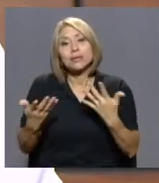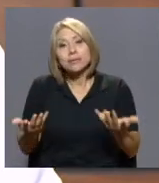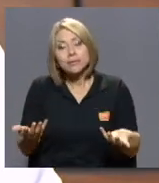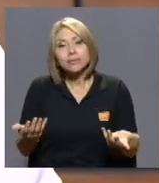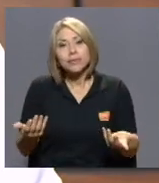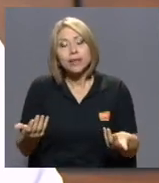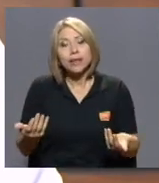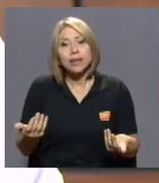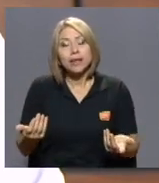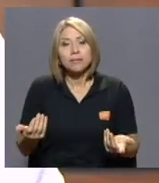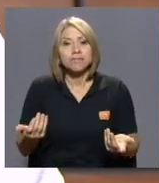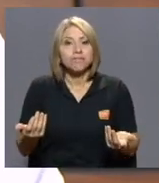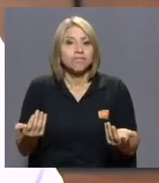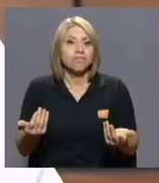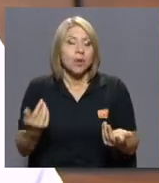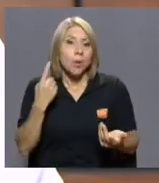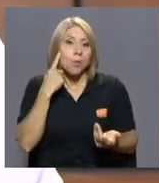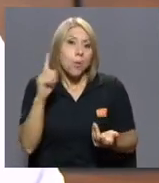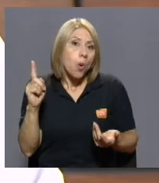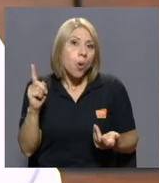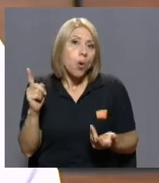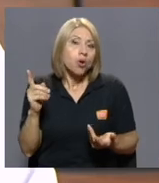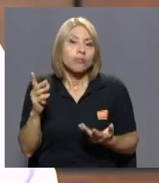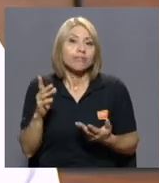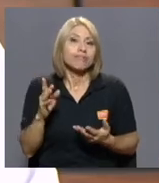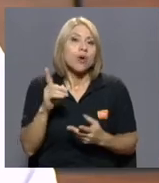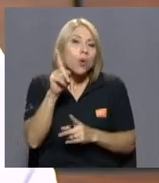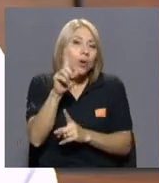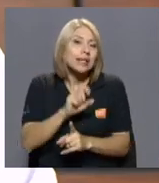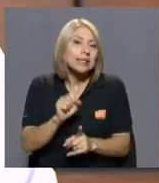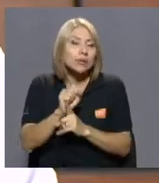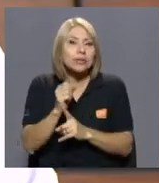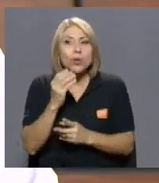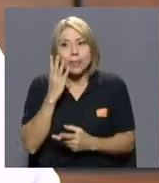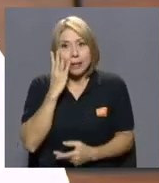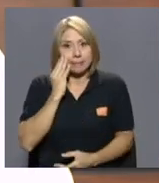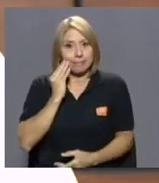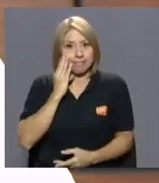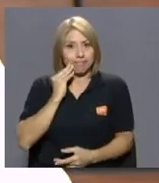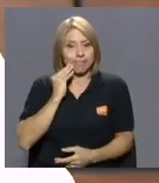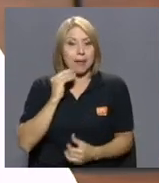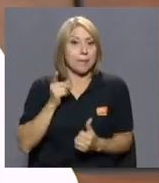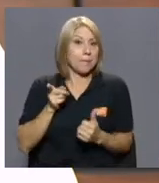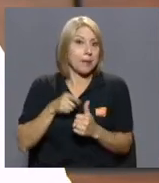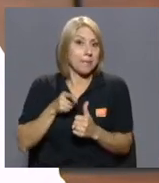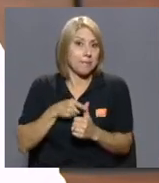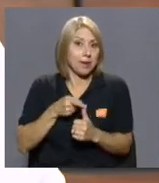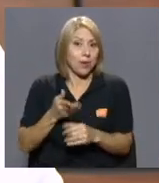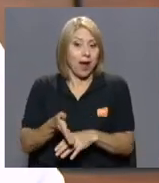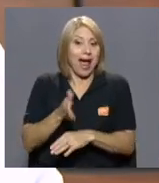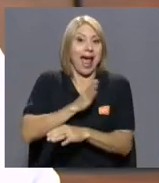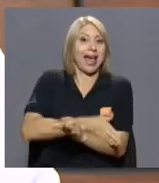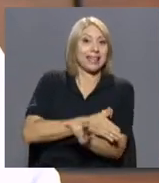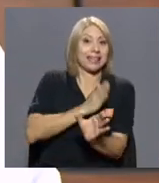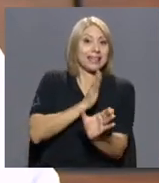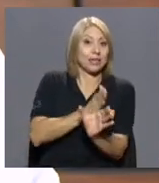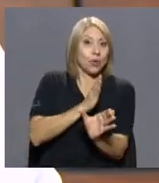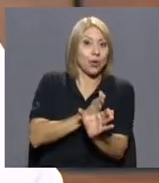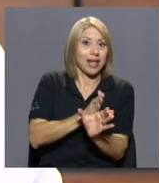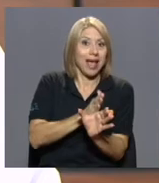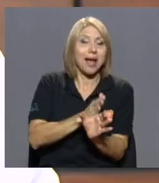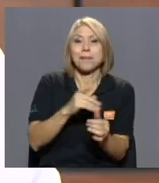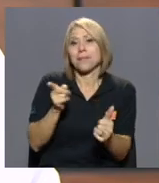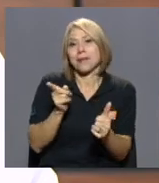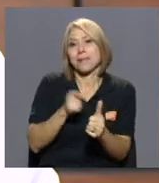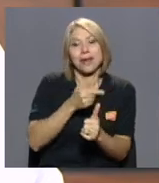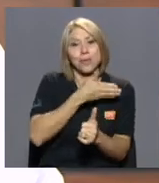inclusive por un asunto vivencial, se acude directamente, antes de la atención psicológica, directamente a la,